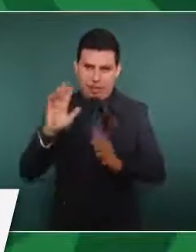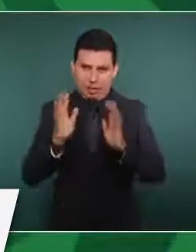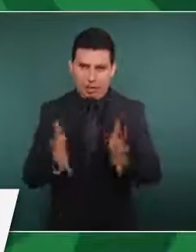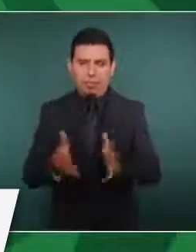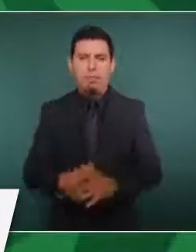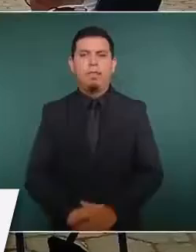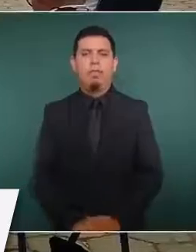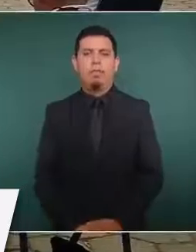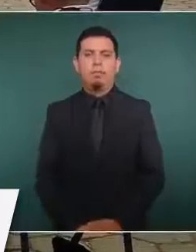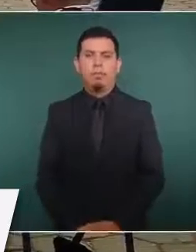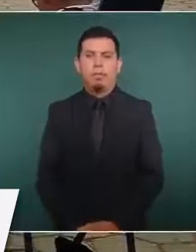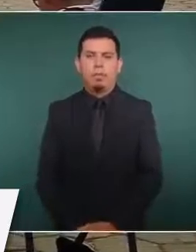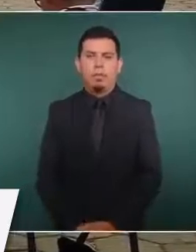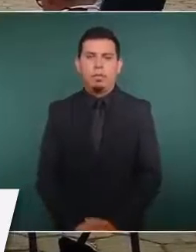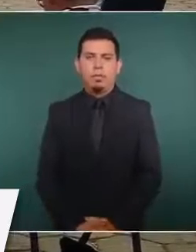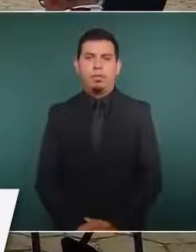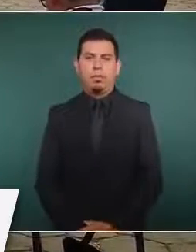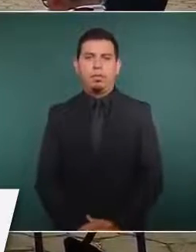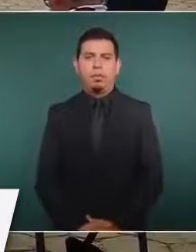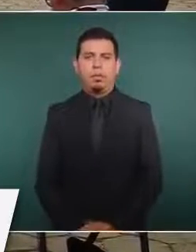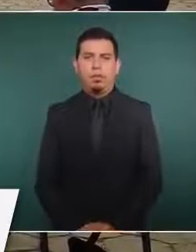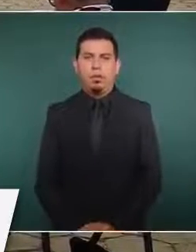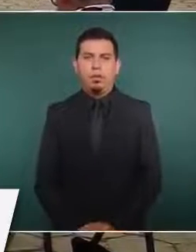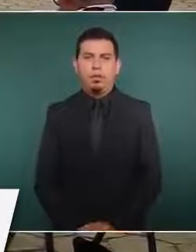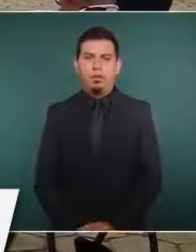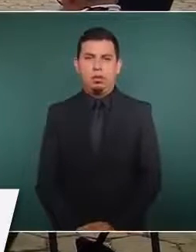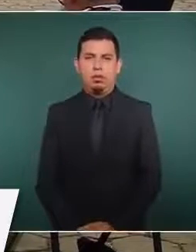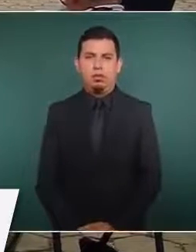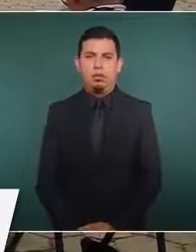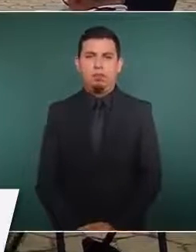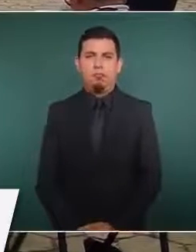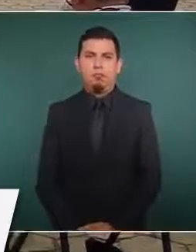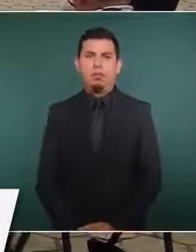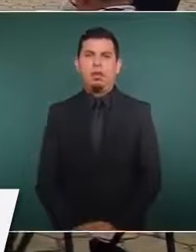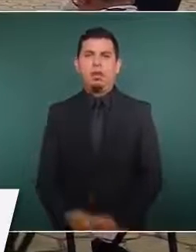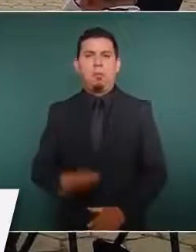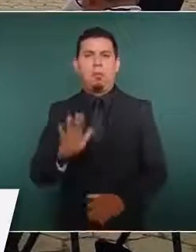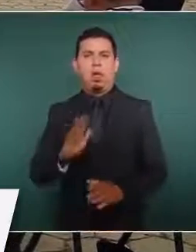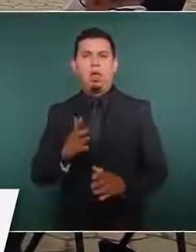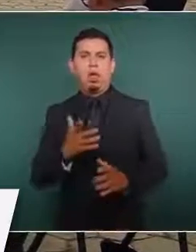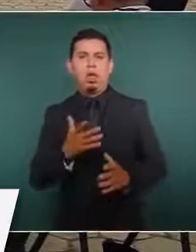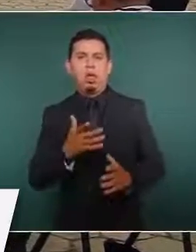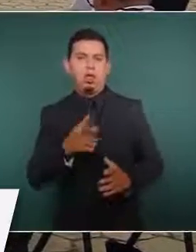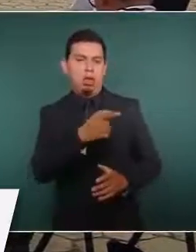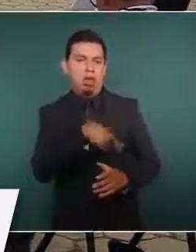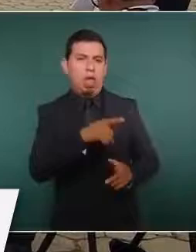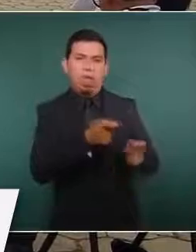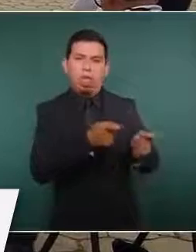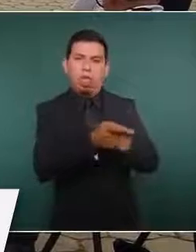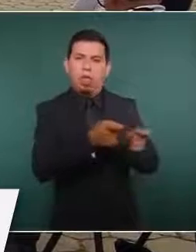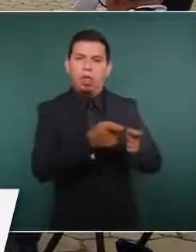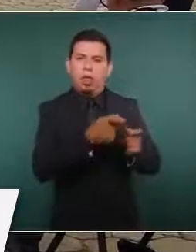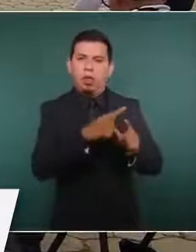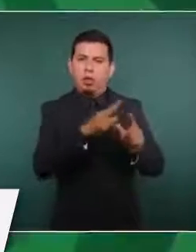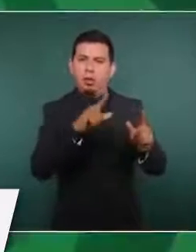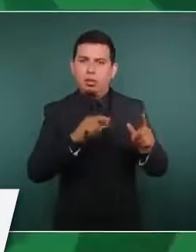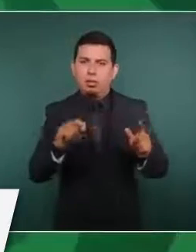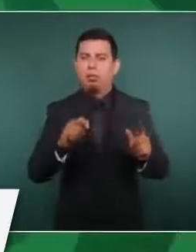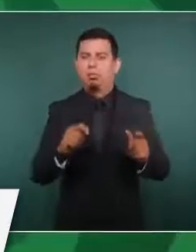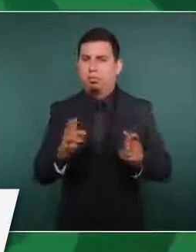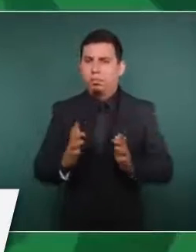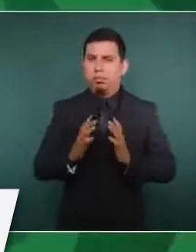Se actuó en varios países, fueron a la cárcel